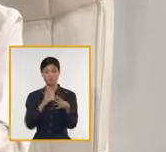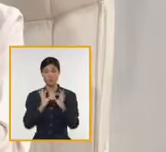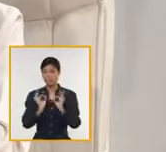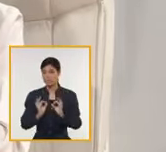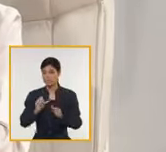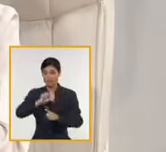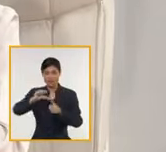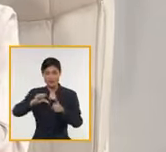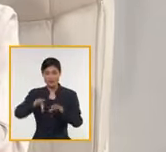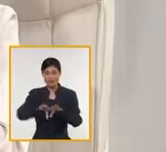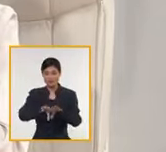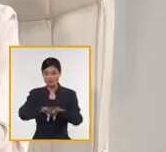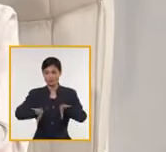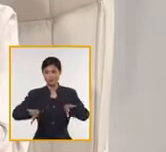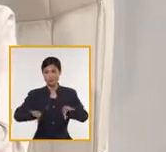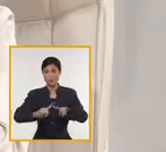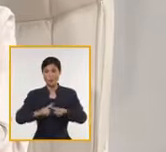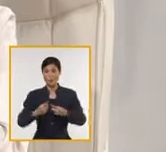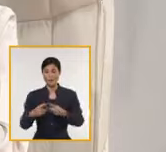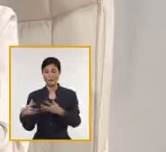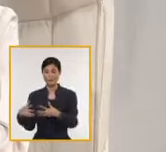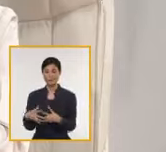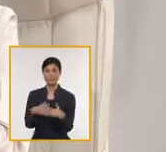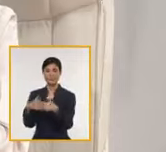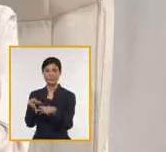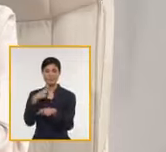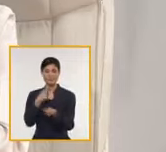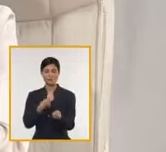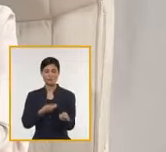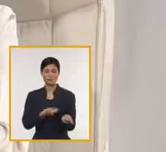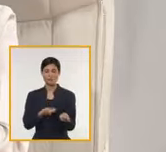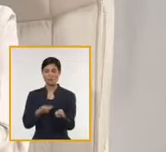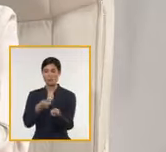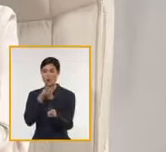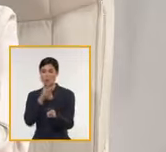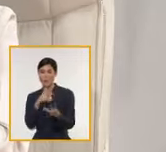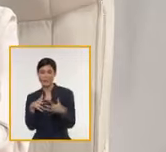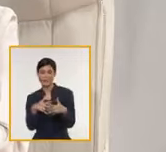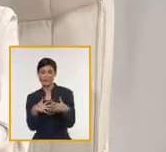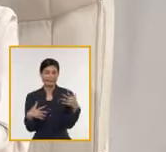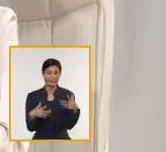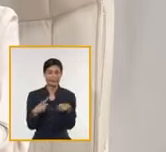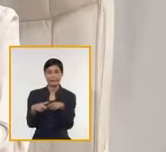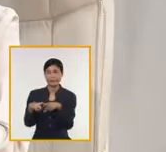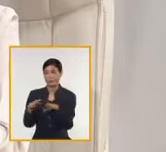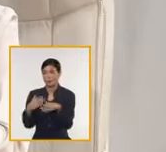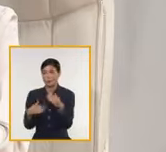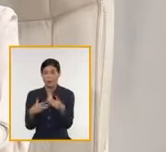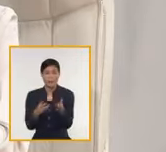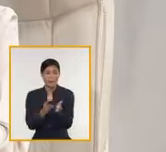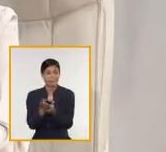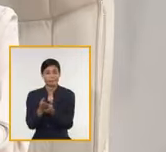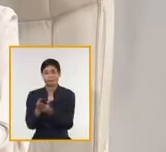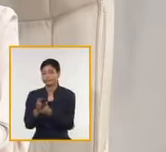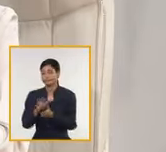momentos, chantajeado además por Estados Unidos. Y en América Latina yo creo que es muy importante la reacción